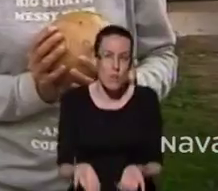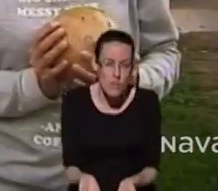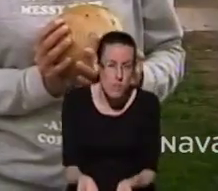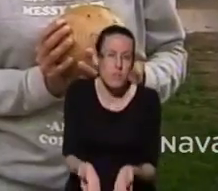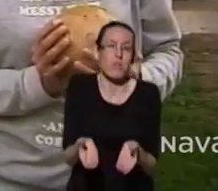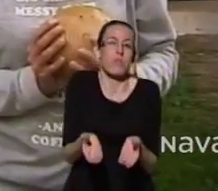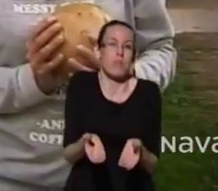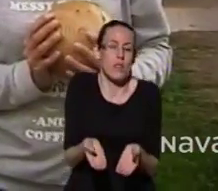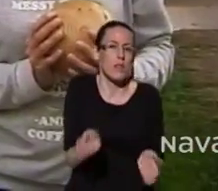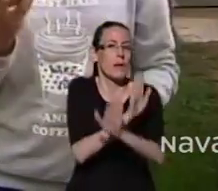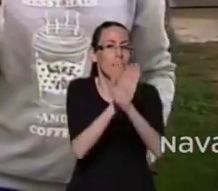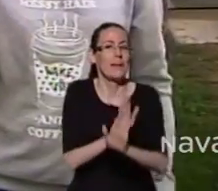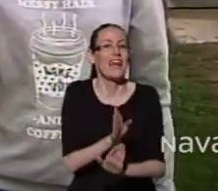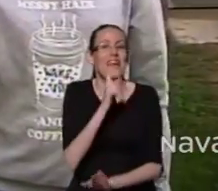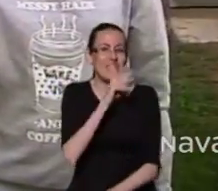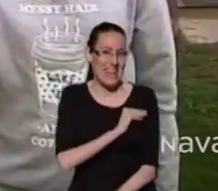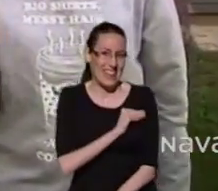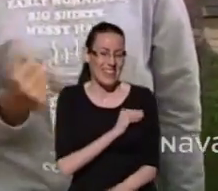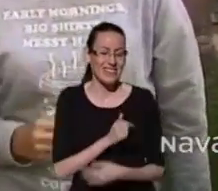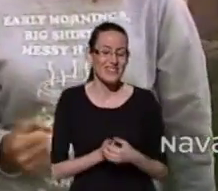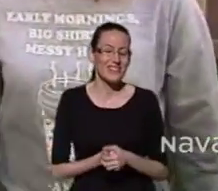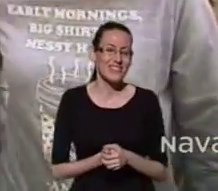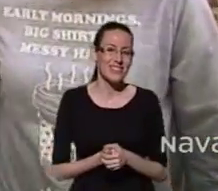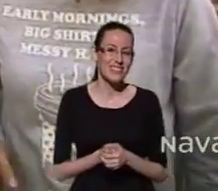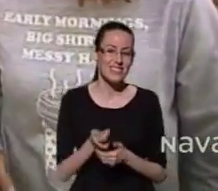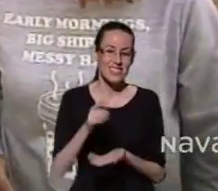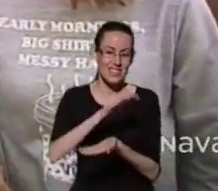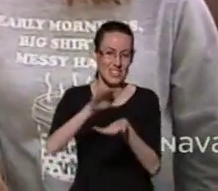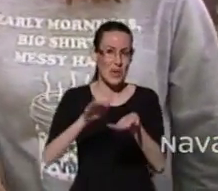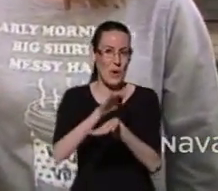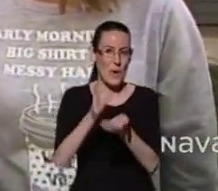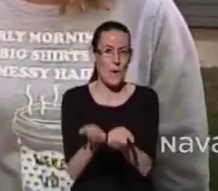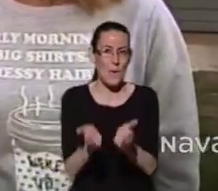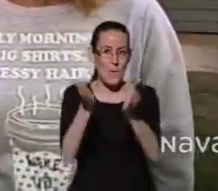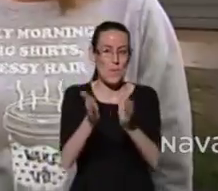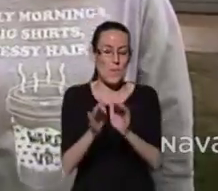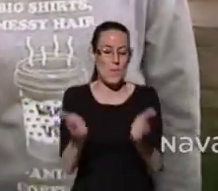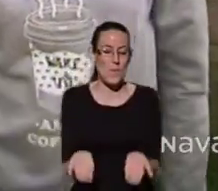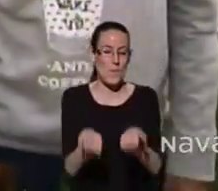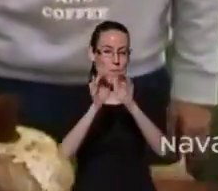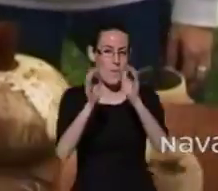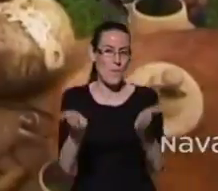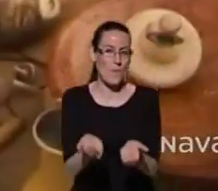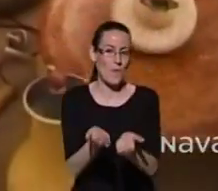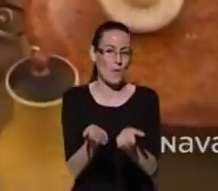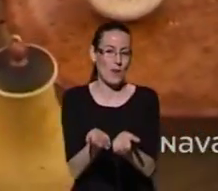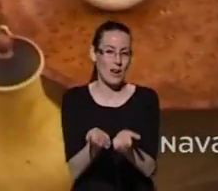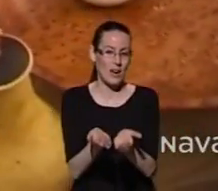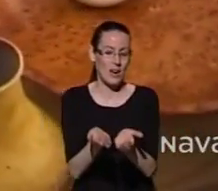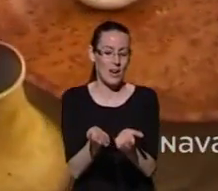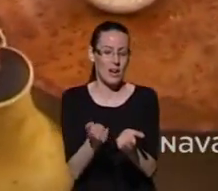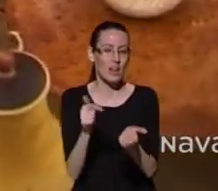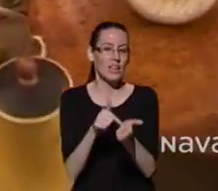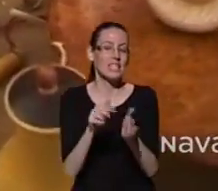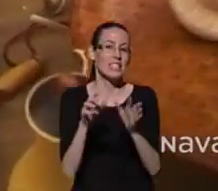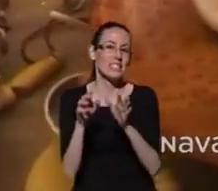él mereció la pena él. Y esto es... Un bolo. Es una bola, es de olmo, esto es una composición, esto es la